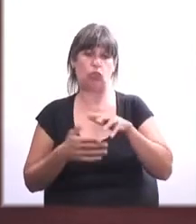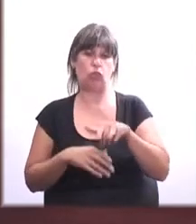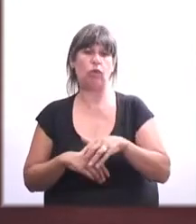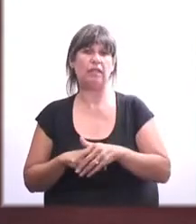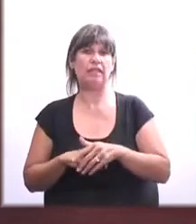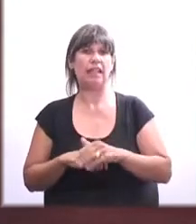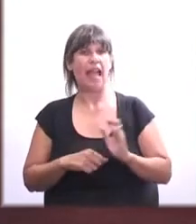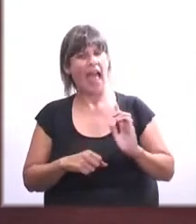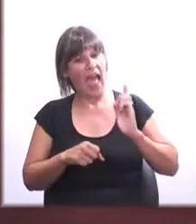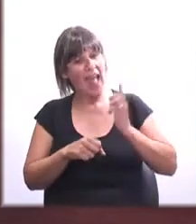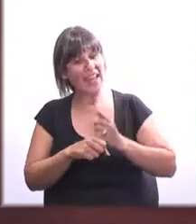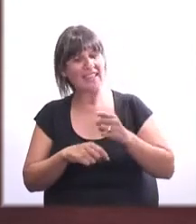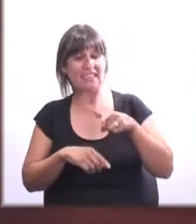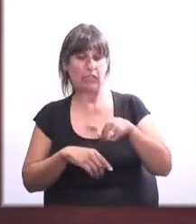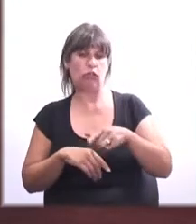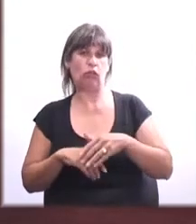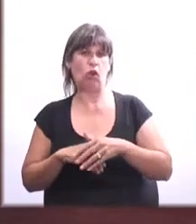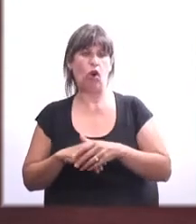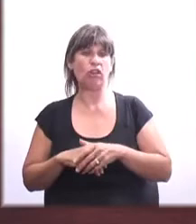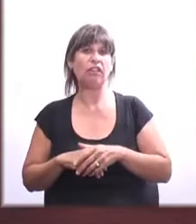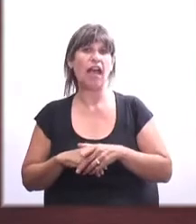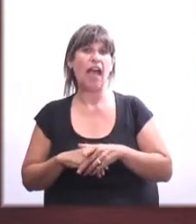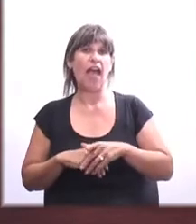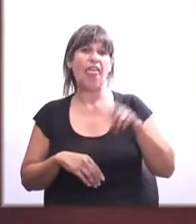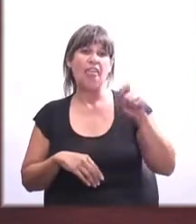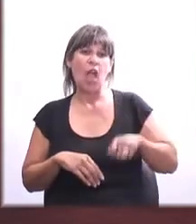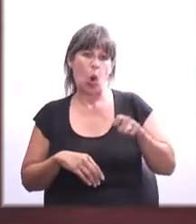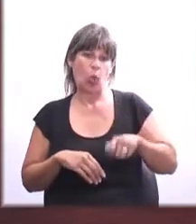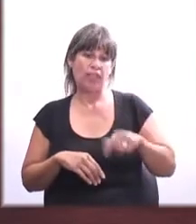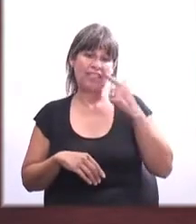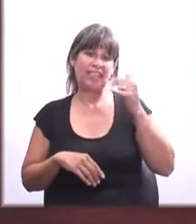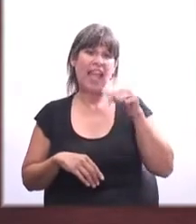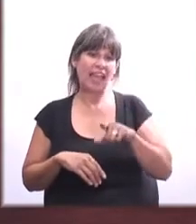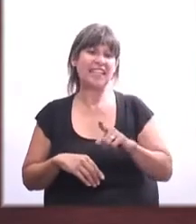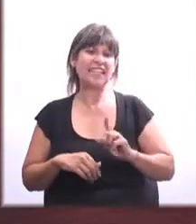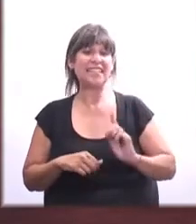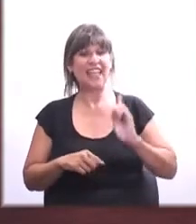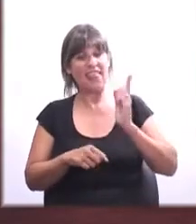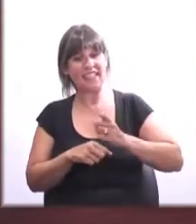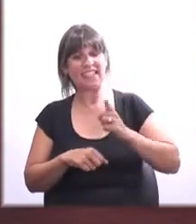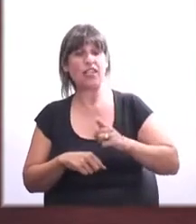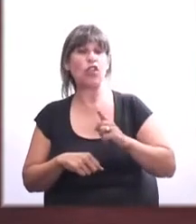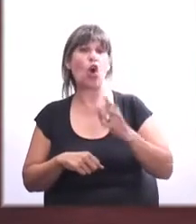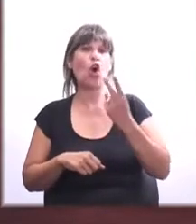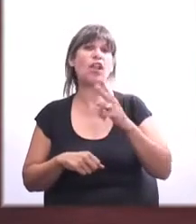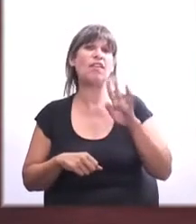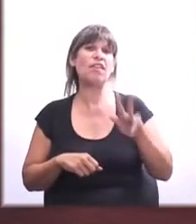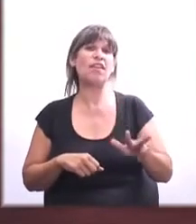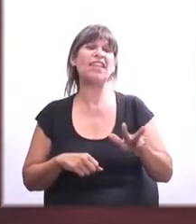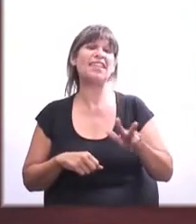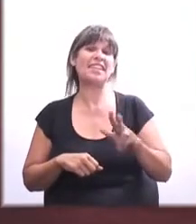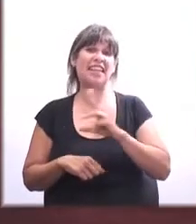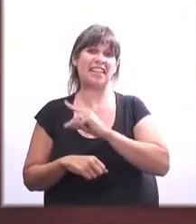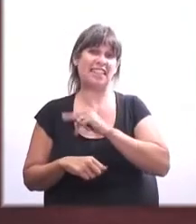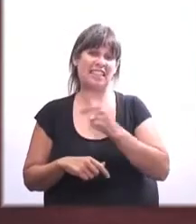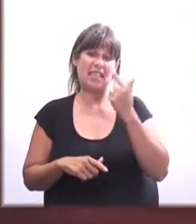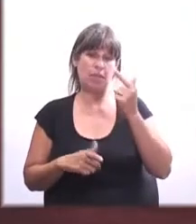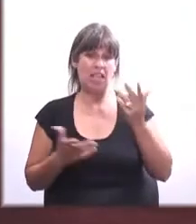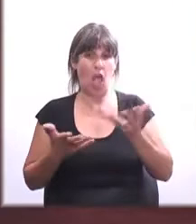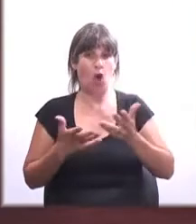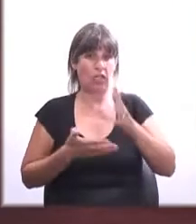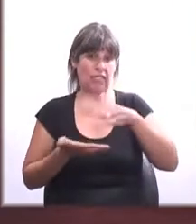la decisión y la definición judicial que se tomó el 23 de diciembre y las posiciones en las que nos